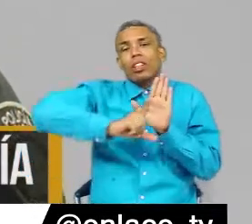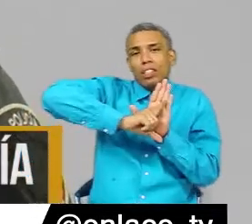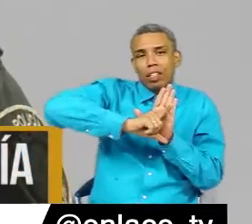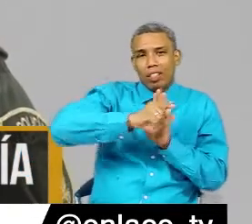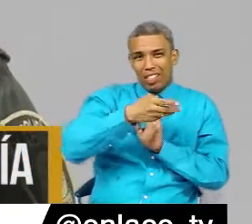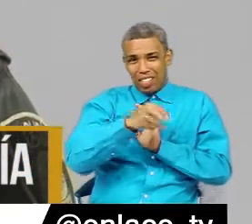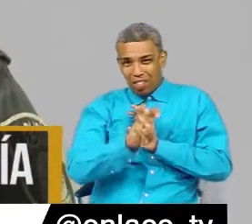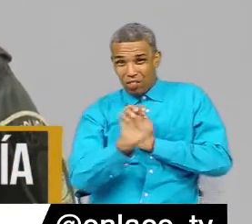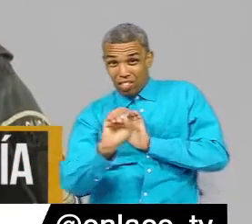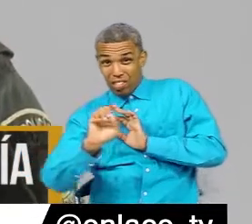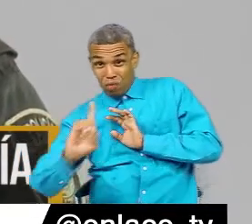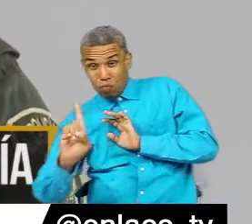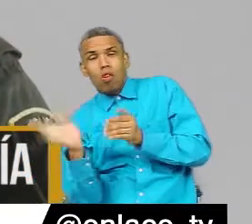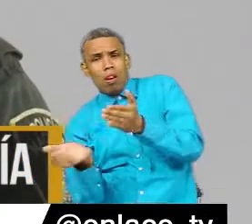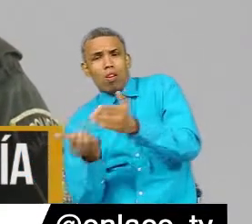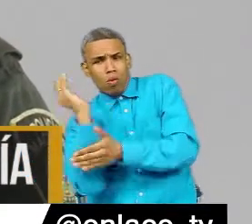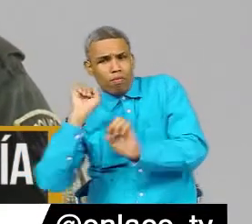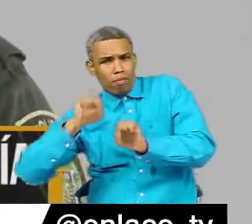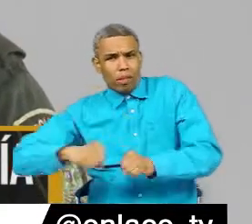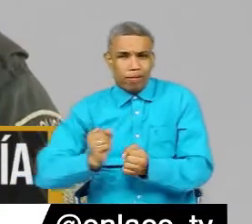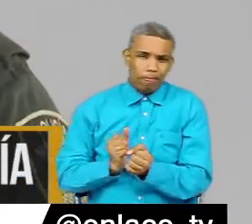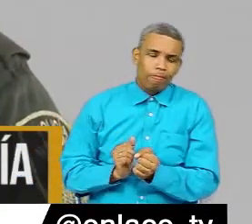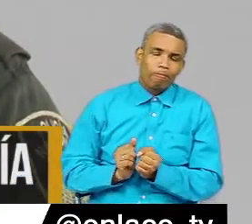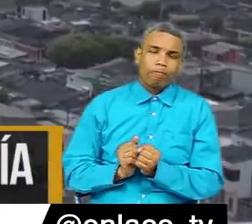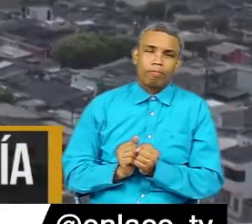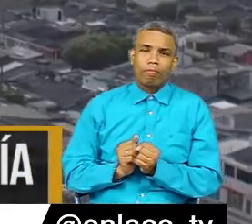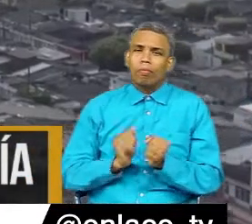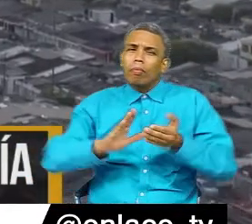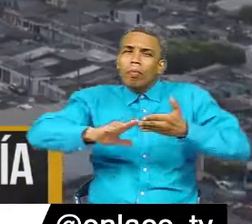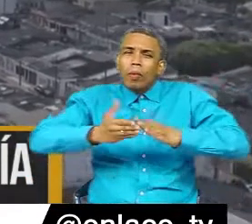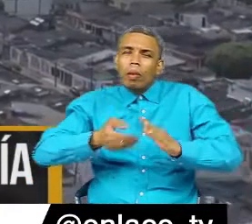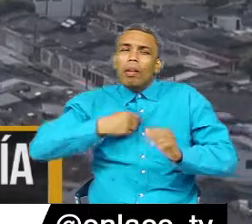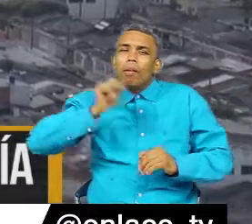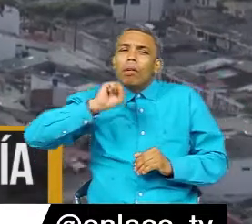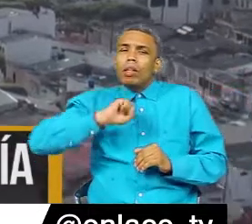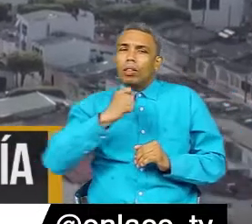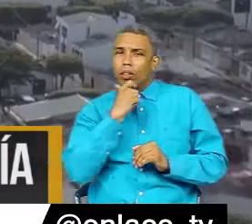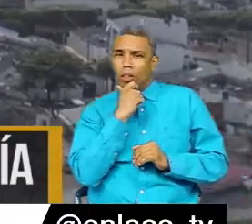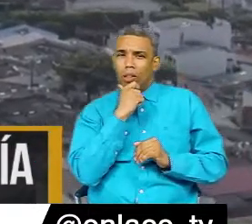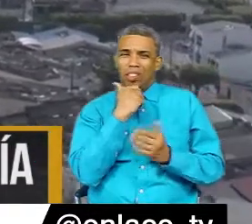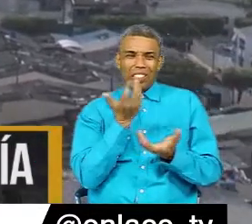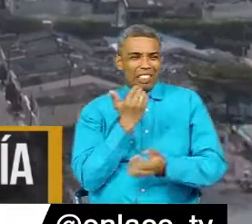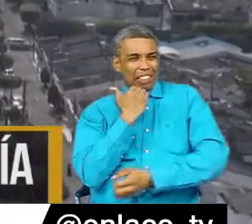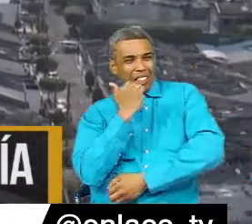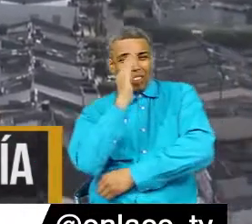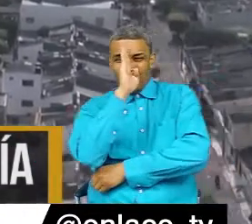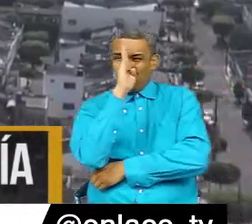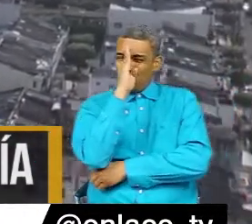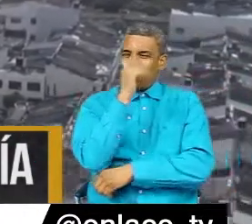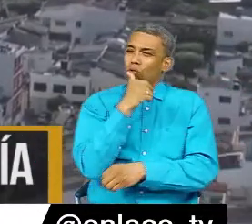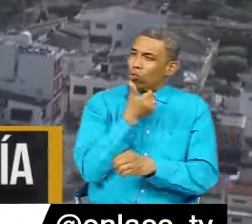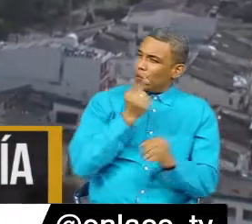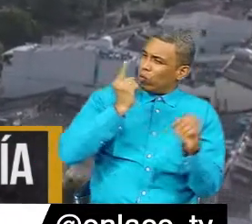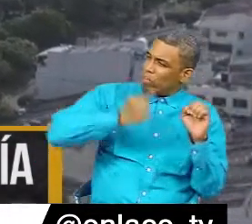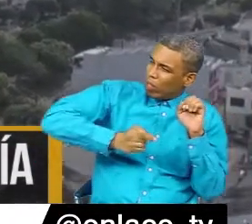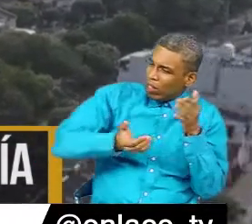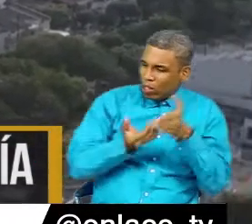de 2017. Ledesma menciona que la idea es que los habitantes en el Magdalena Medio despejen todas las dudas sobre esta norma que fue